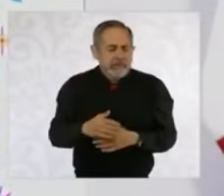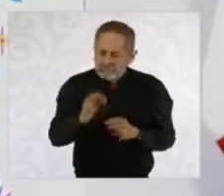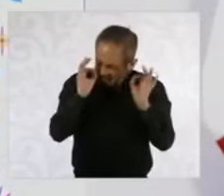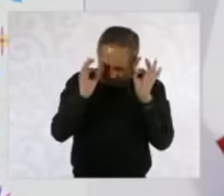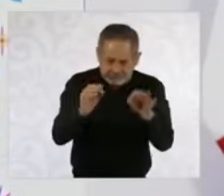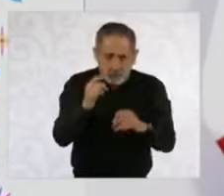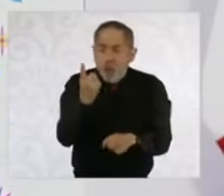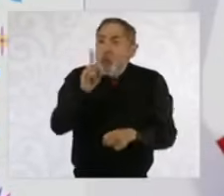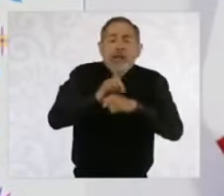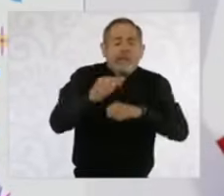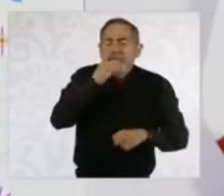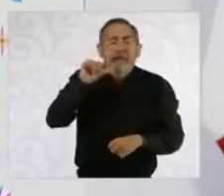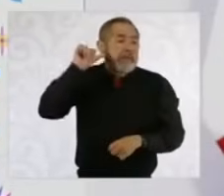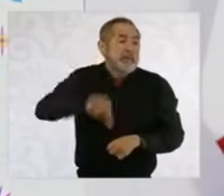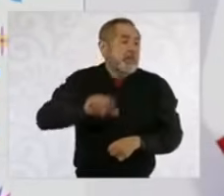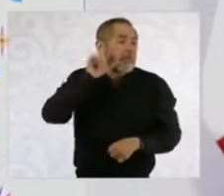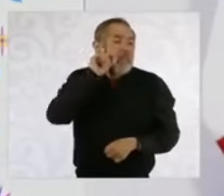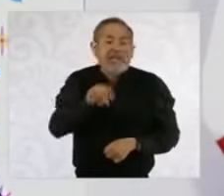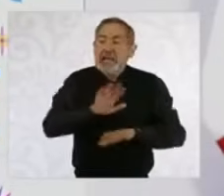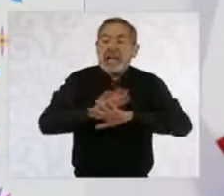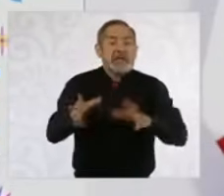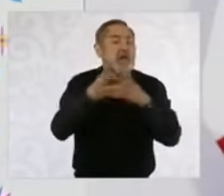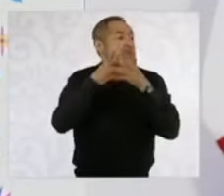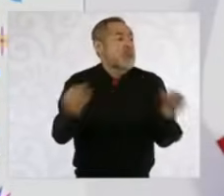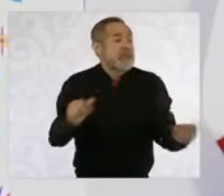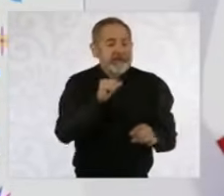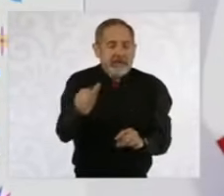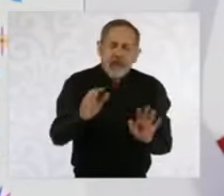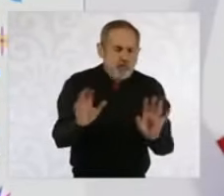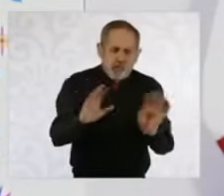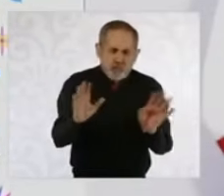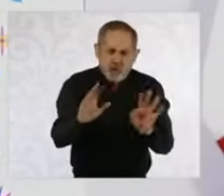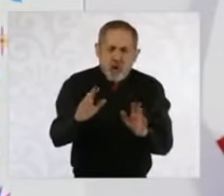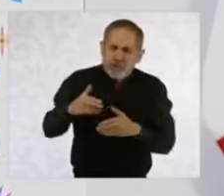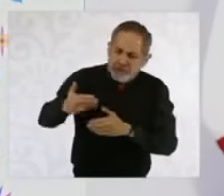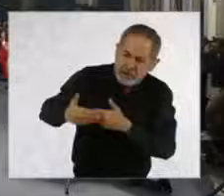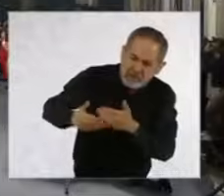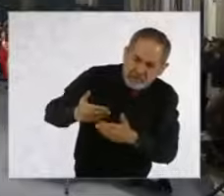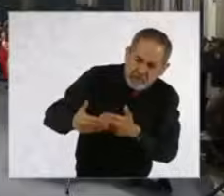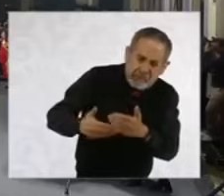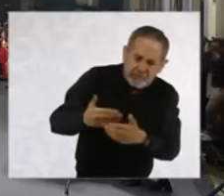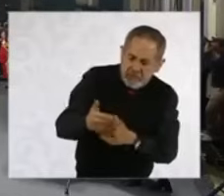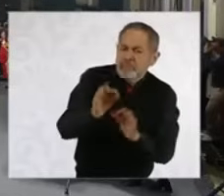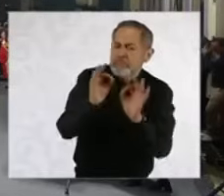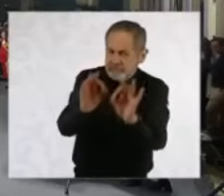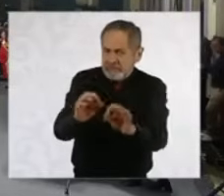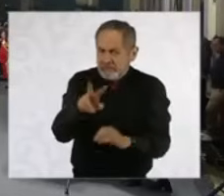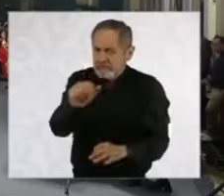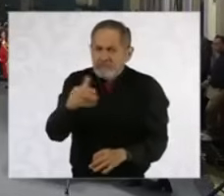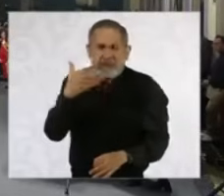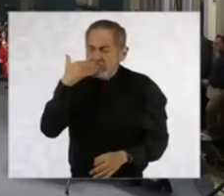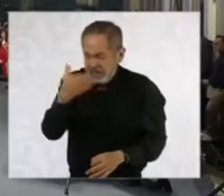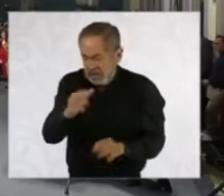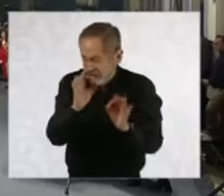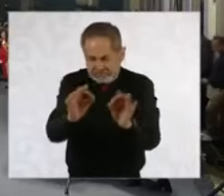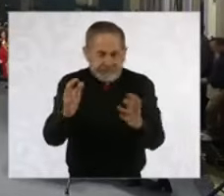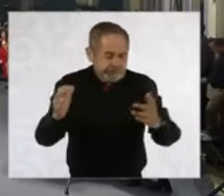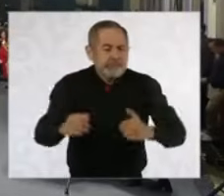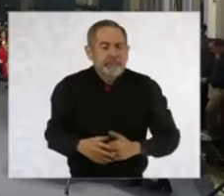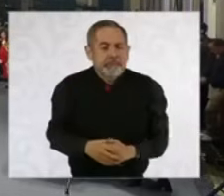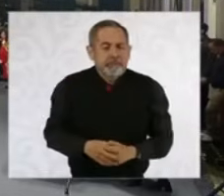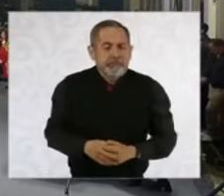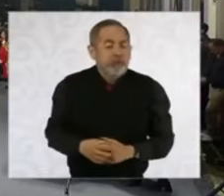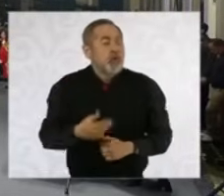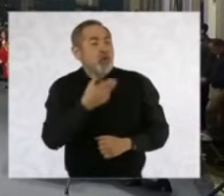pero va a seguir dando resultados y va a disminuir la tendencia. Ahora, en este modelo que ustedes están hablando